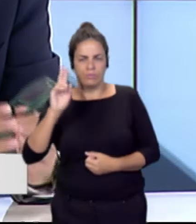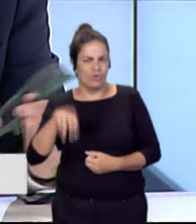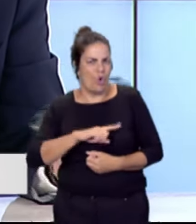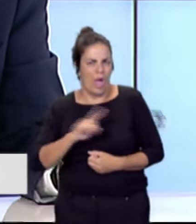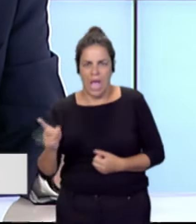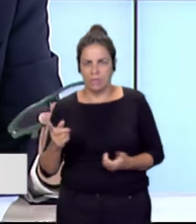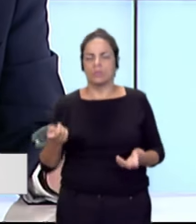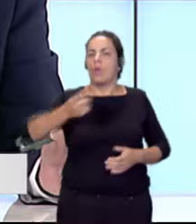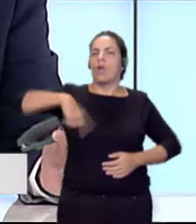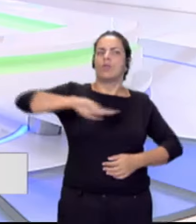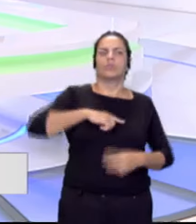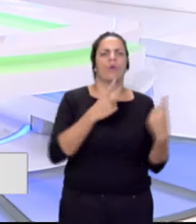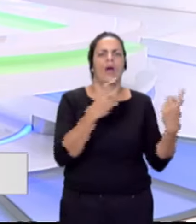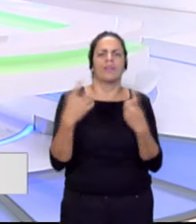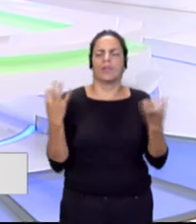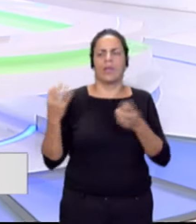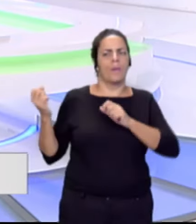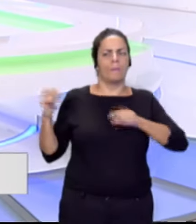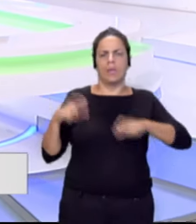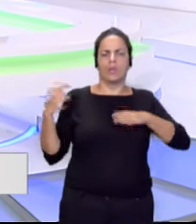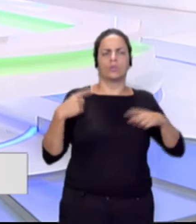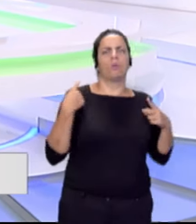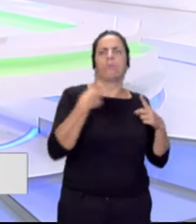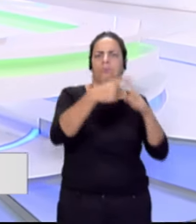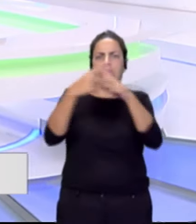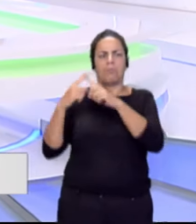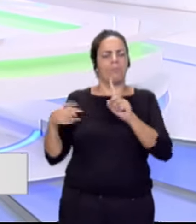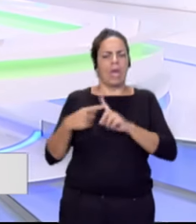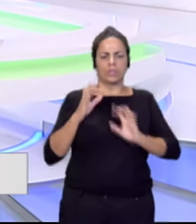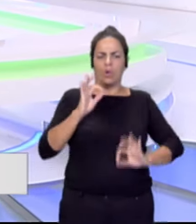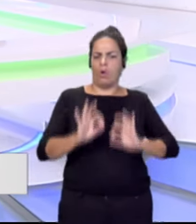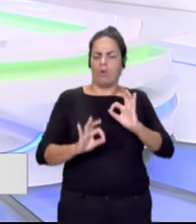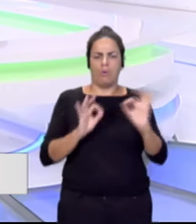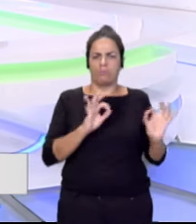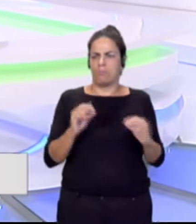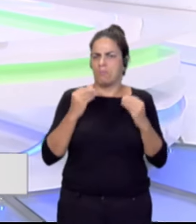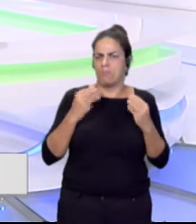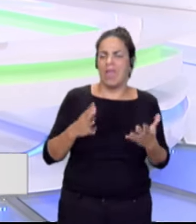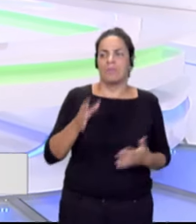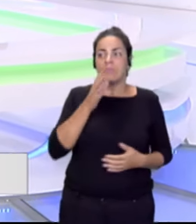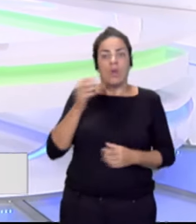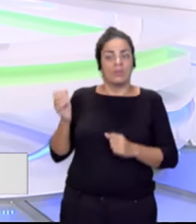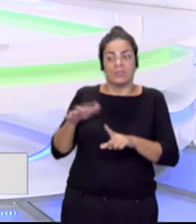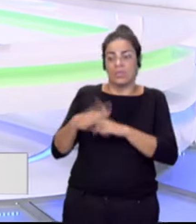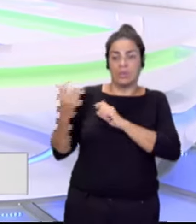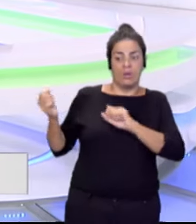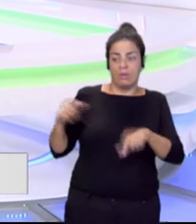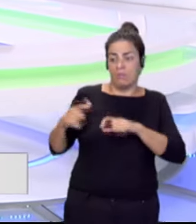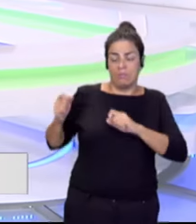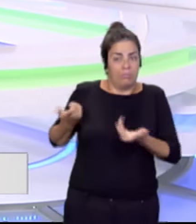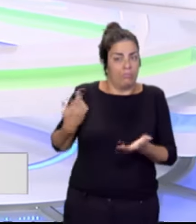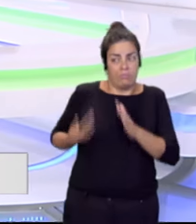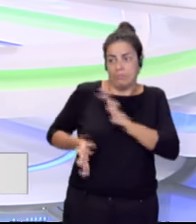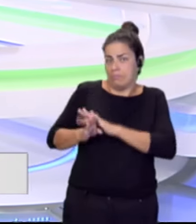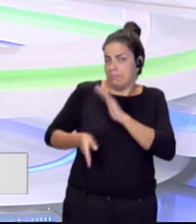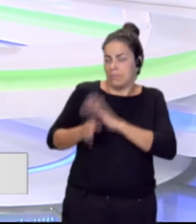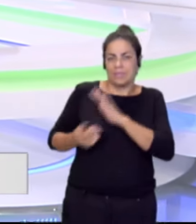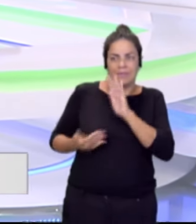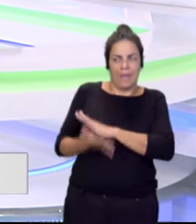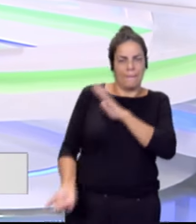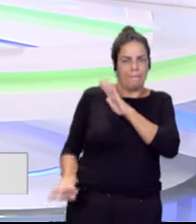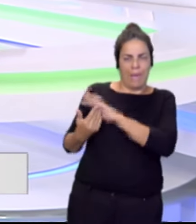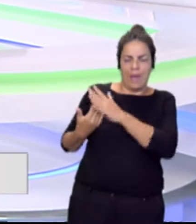distribuir y ordenar una inmigración, un fenómeno que, insisto, por otra parte, es absolutamente imparable. Y lo que sí hay que hacer es actuar